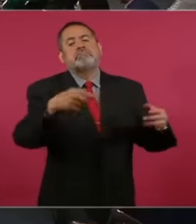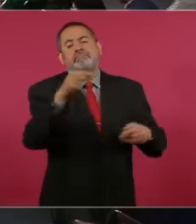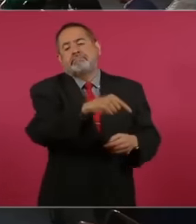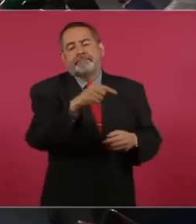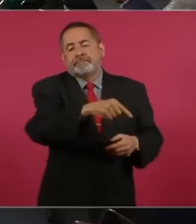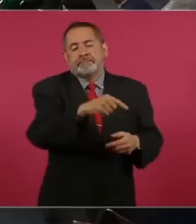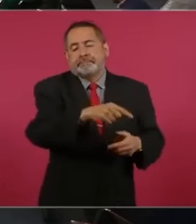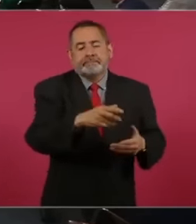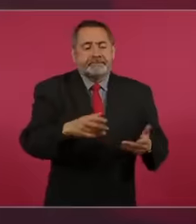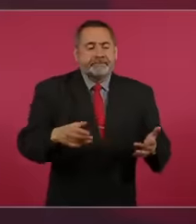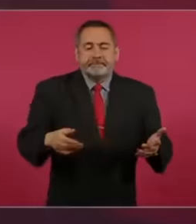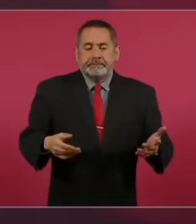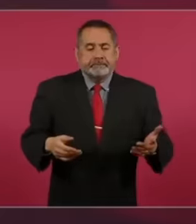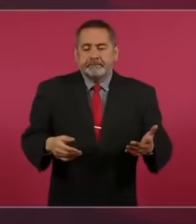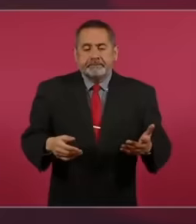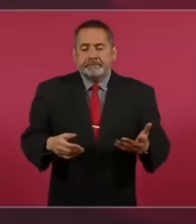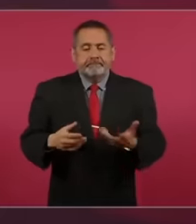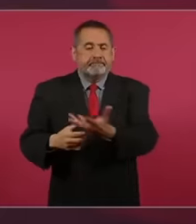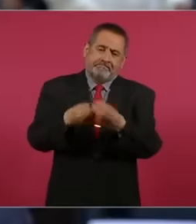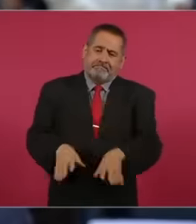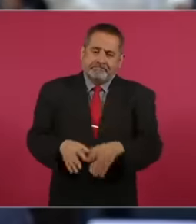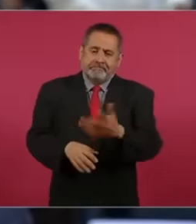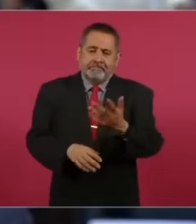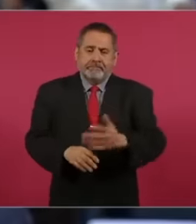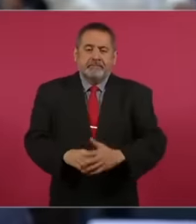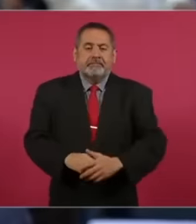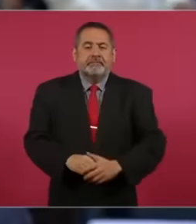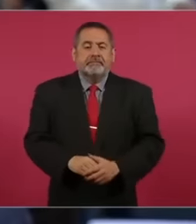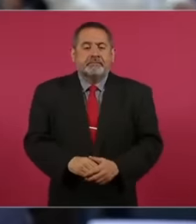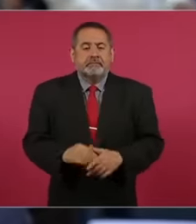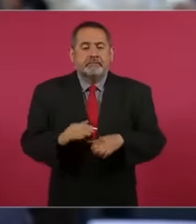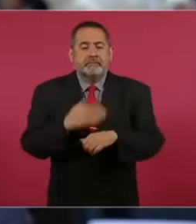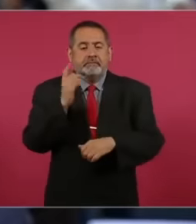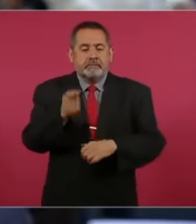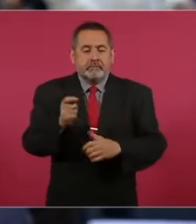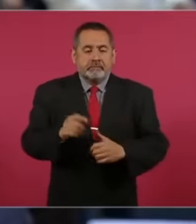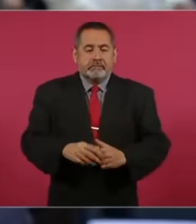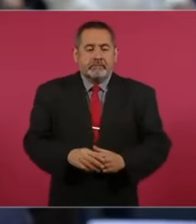y se los llevaran a cometer delitos.